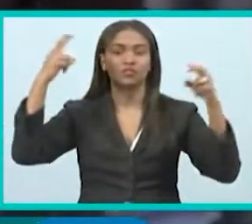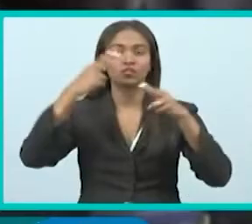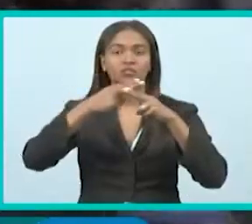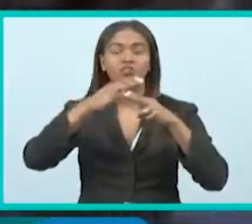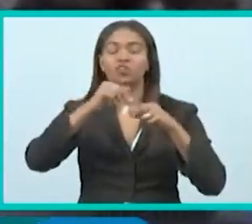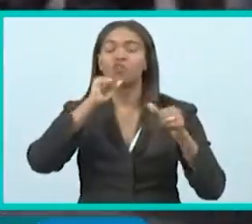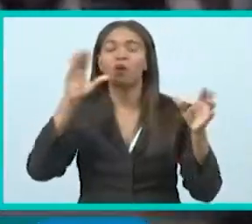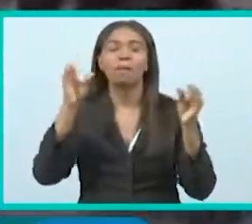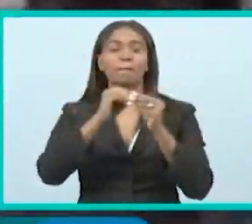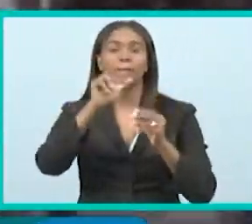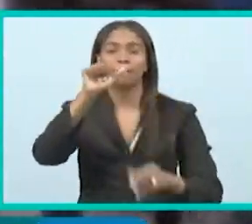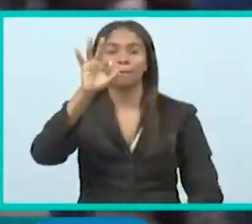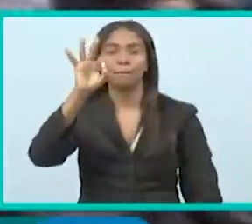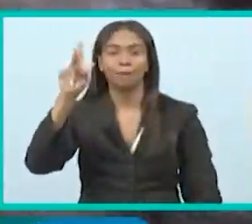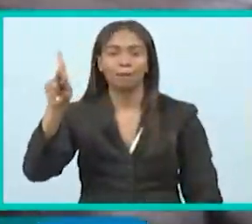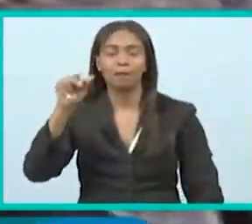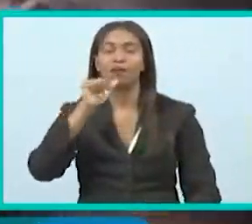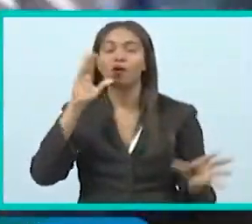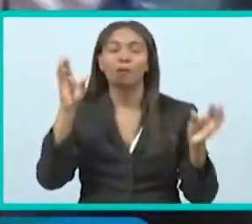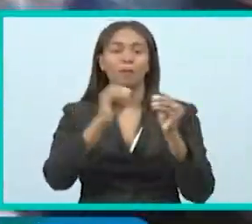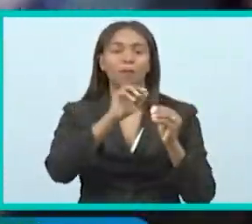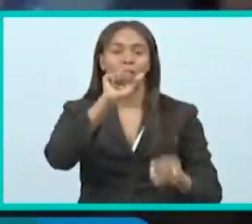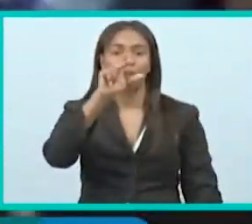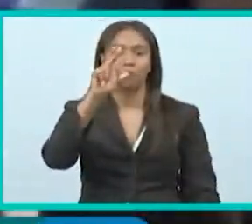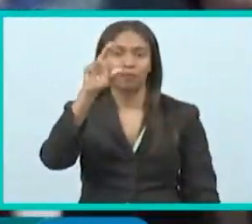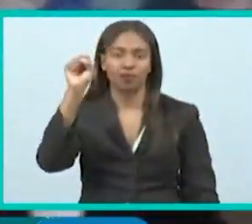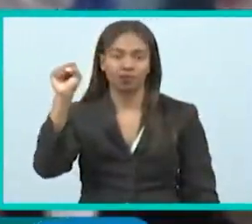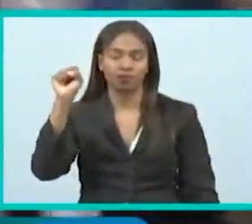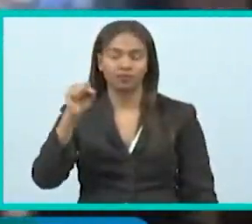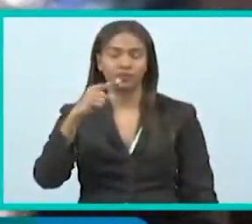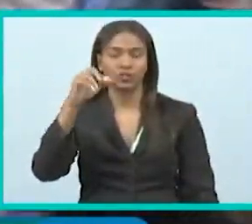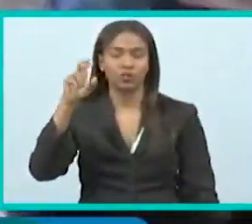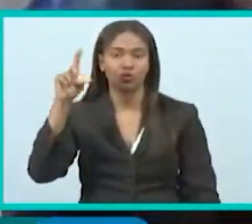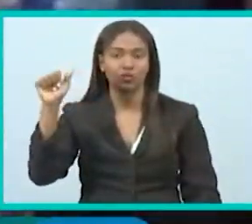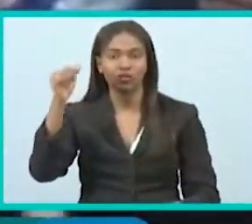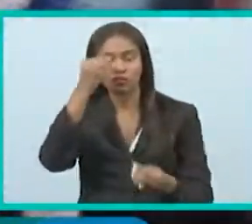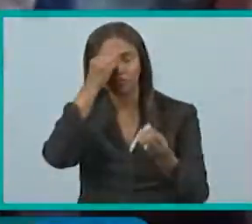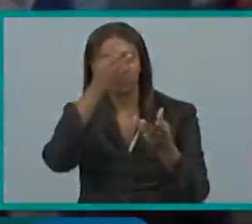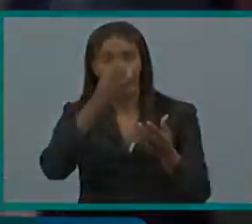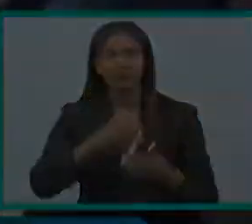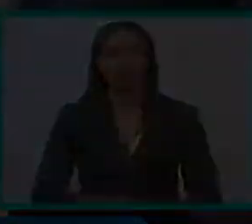más AFP, No más ARS. Gioconda Paulino, Central de Noticias.